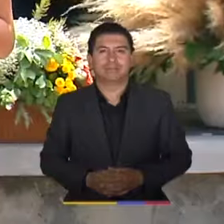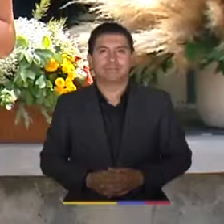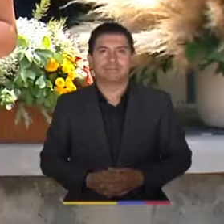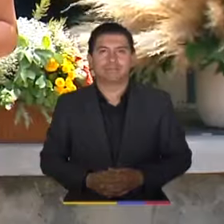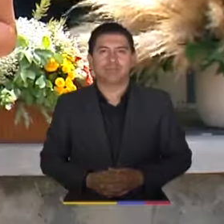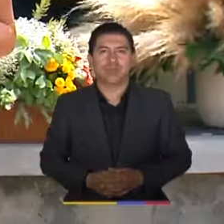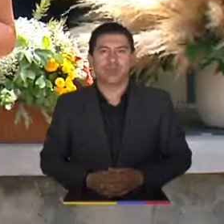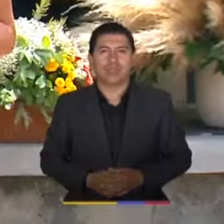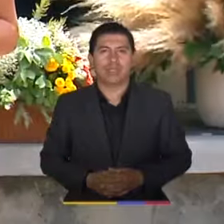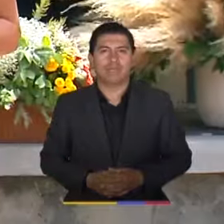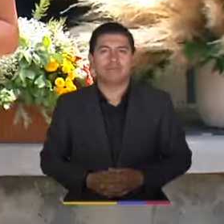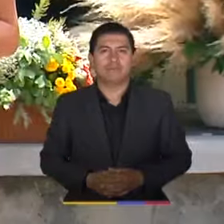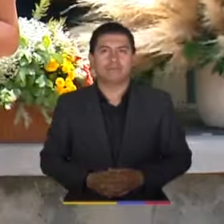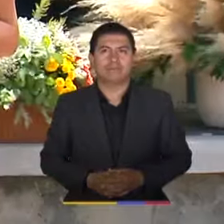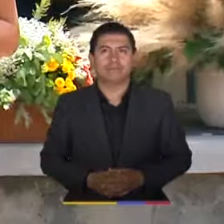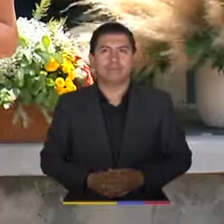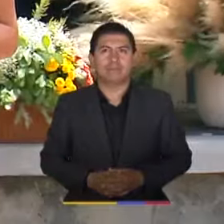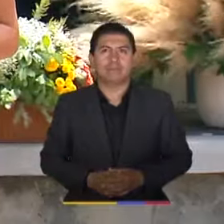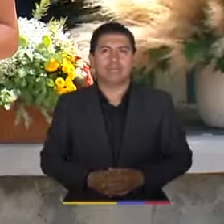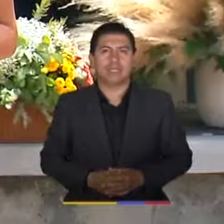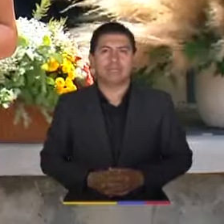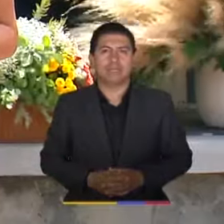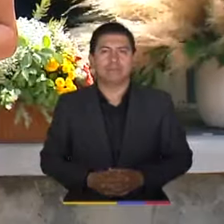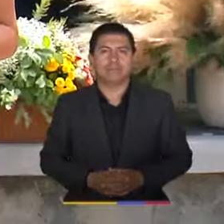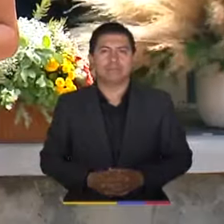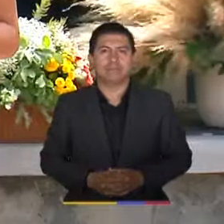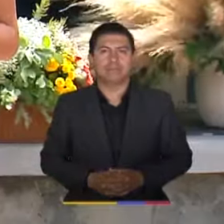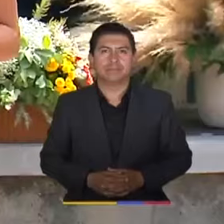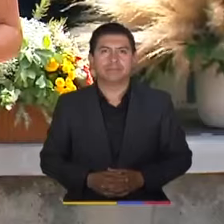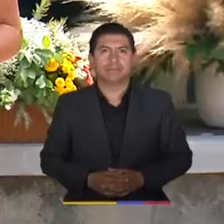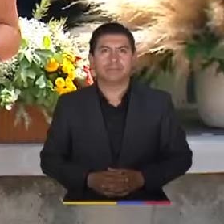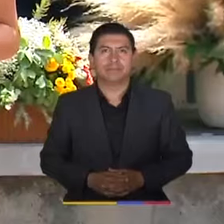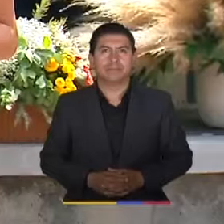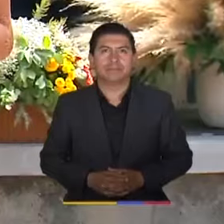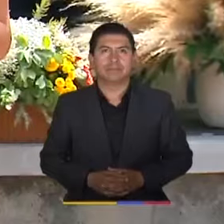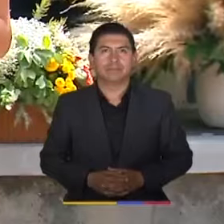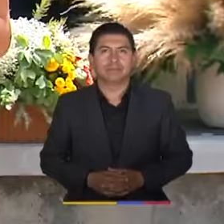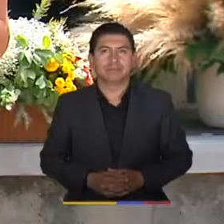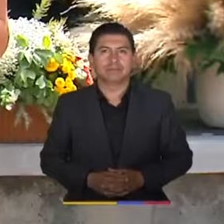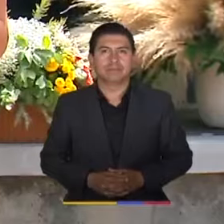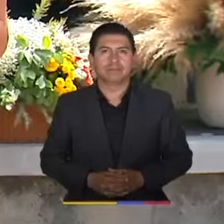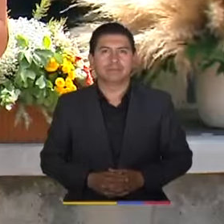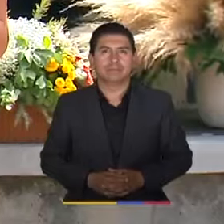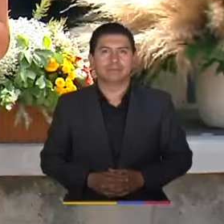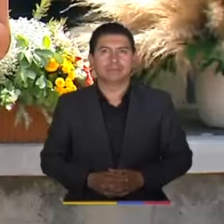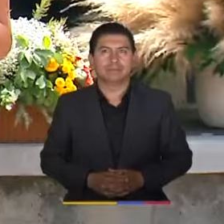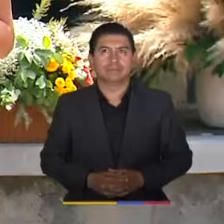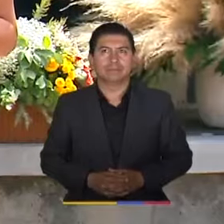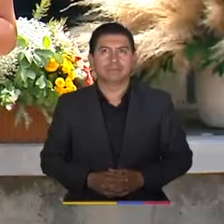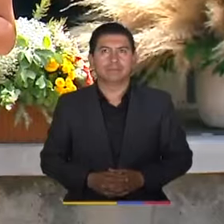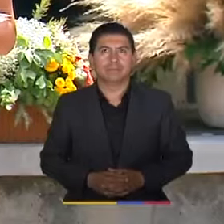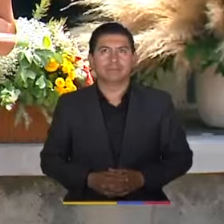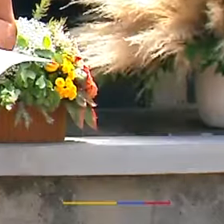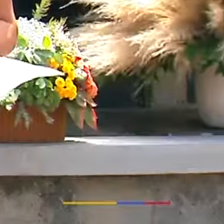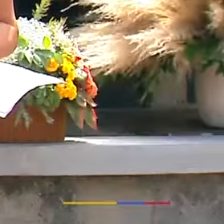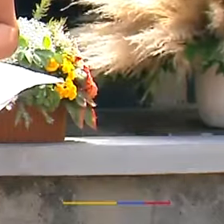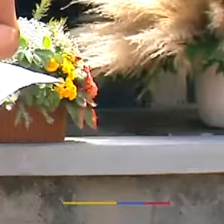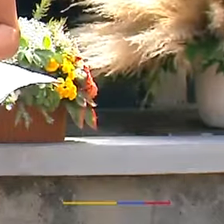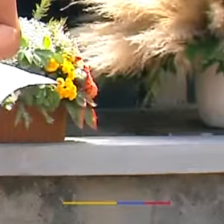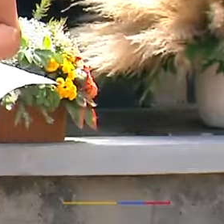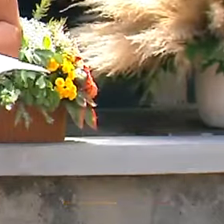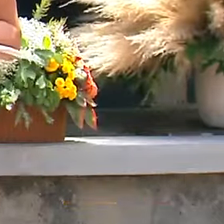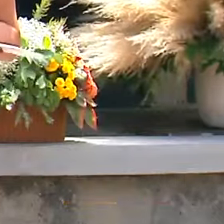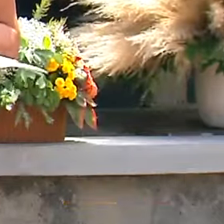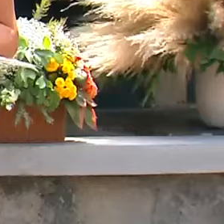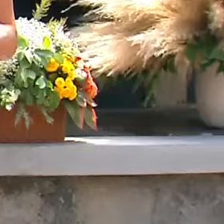esta sesión plenaria de la 29ª Cumbre Iberoamericana de Jefes y Jefas de Estado. Nos vamos,